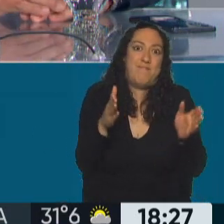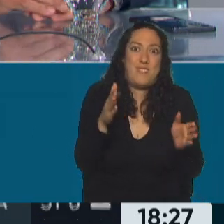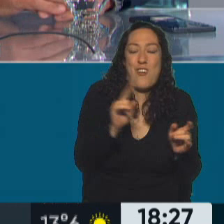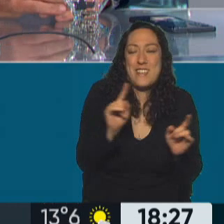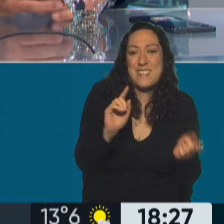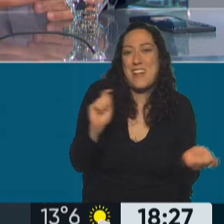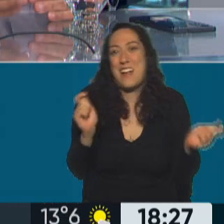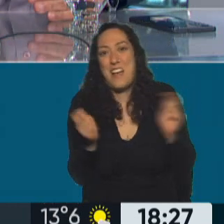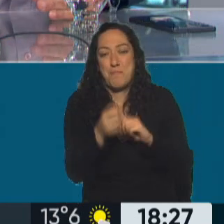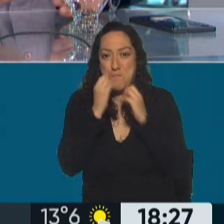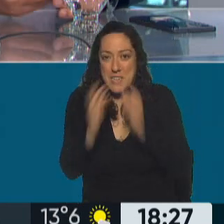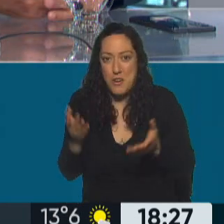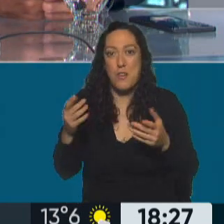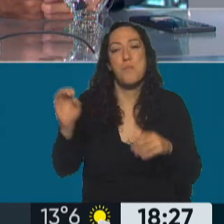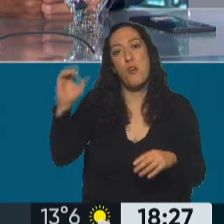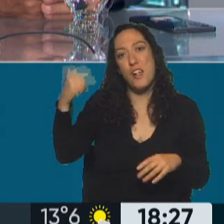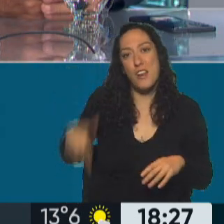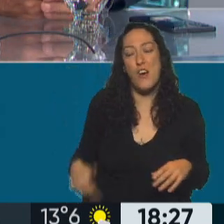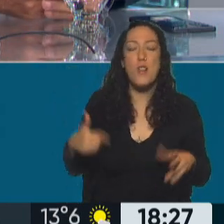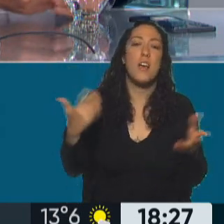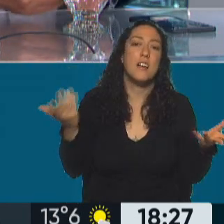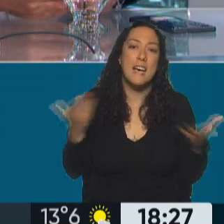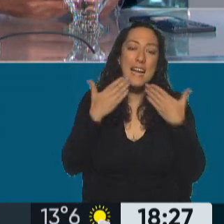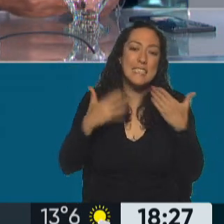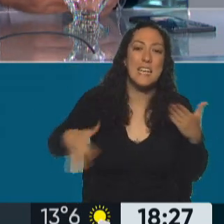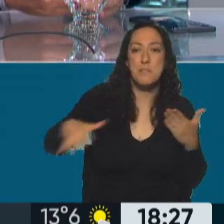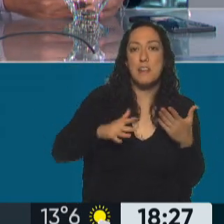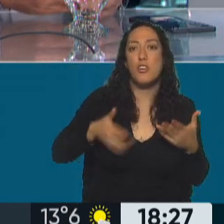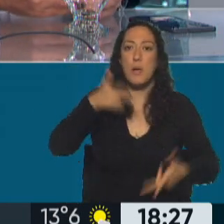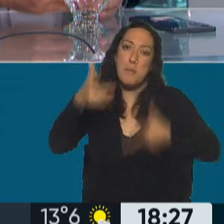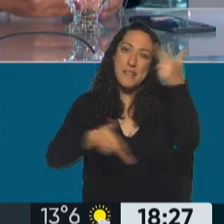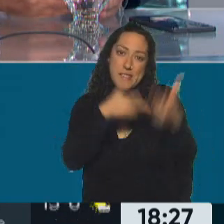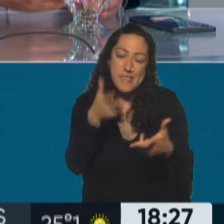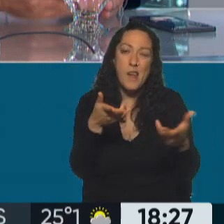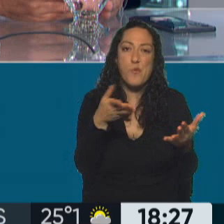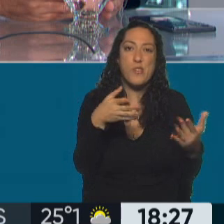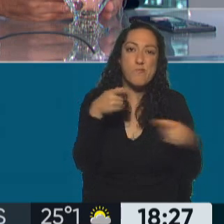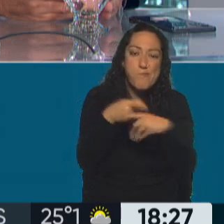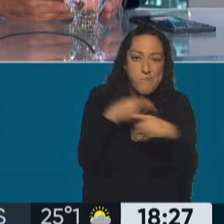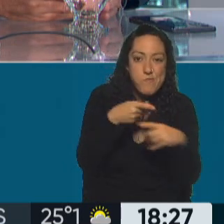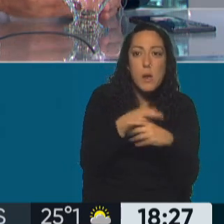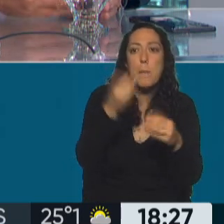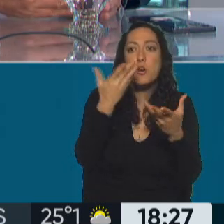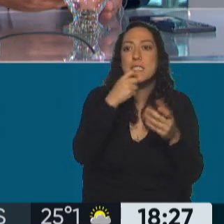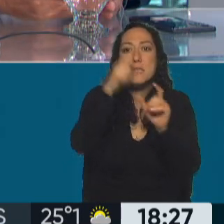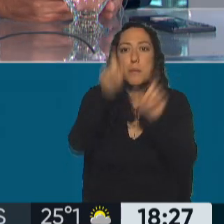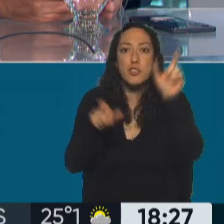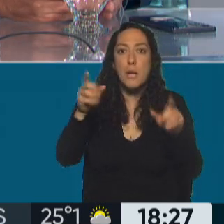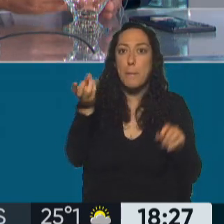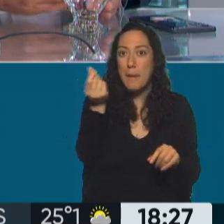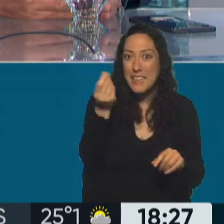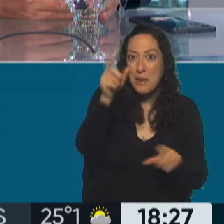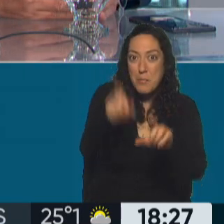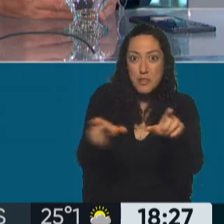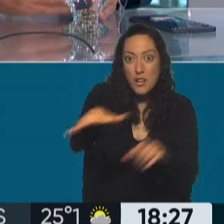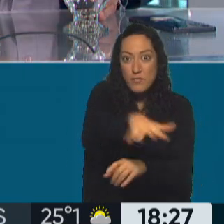¿no? Para poder expresarnos y poder ver cómo hacemos para enfrentar este mal, porque cada vez que le ponemos plata a la gente, cada vez que nosotros